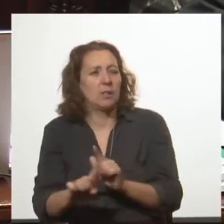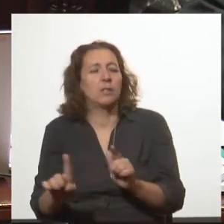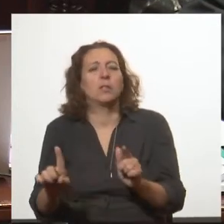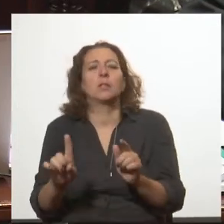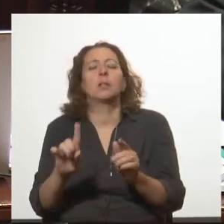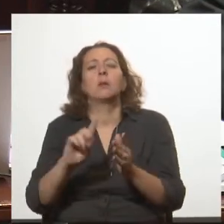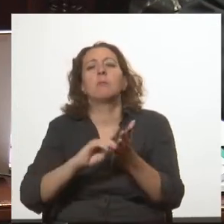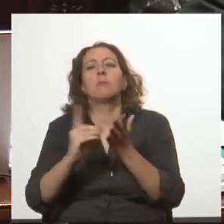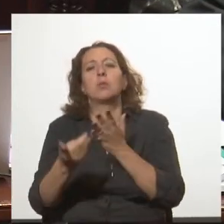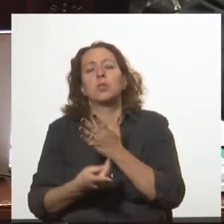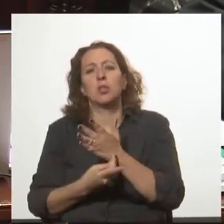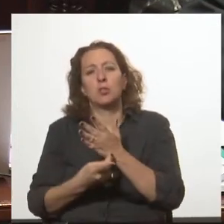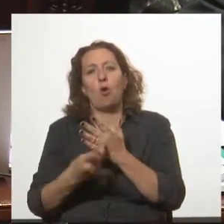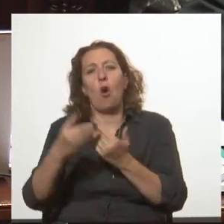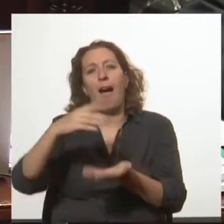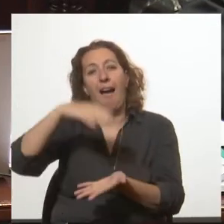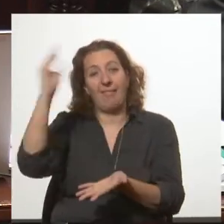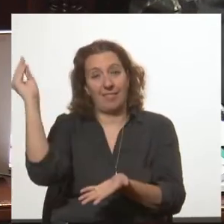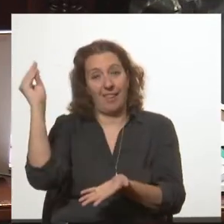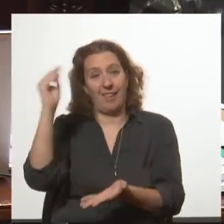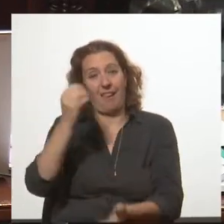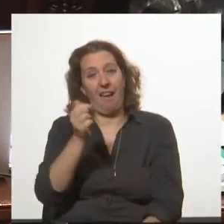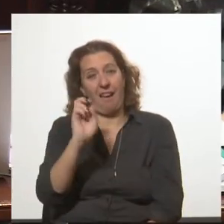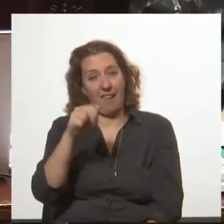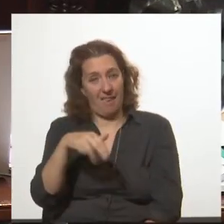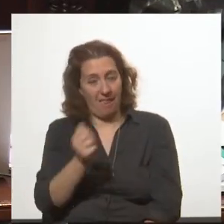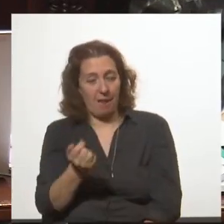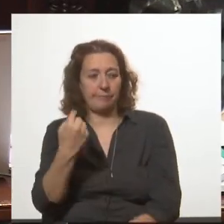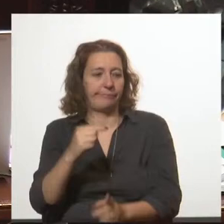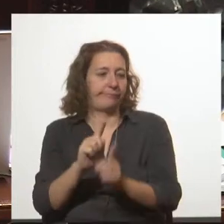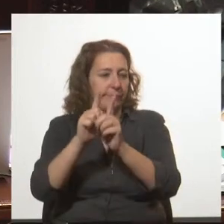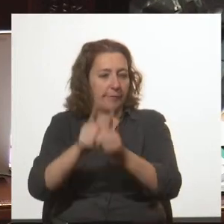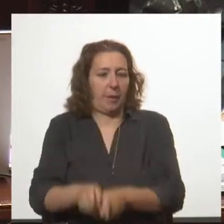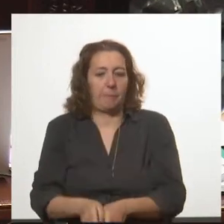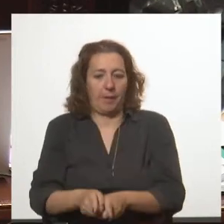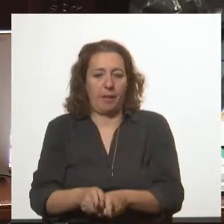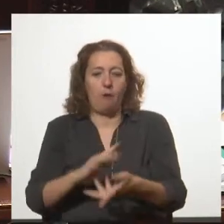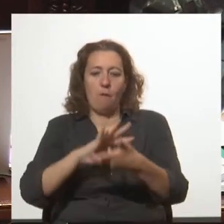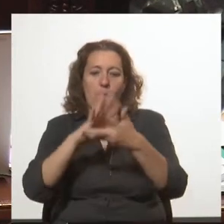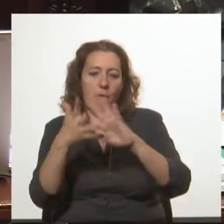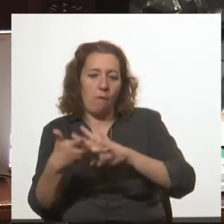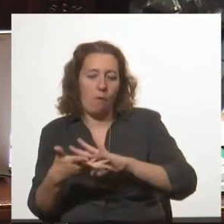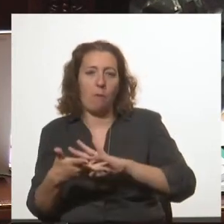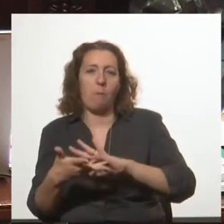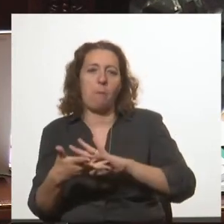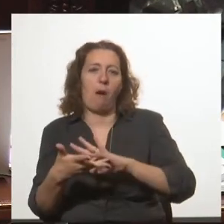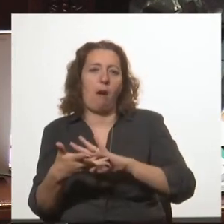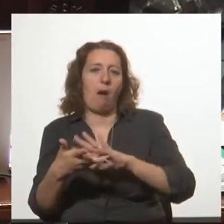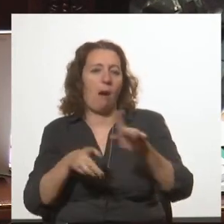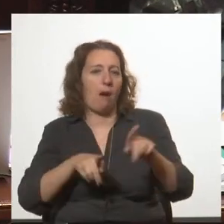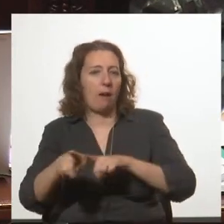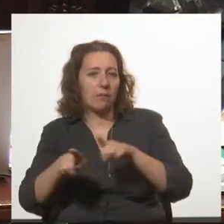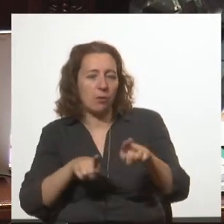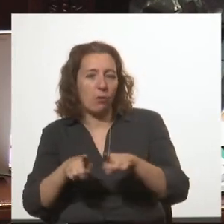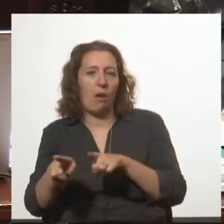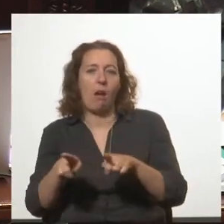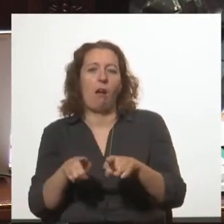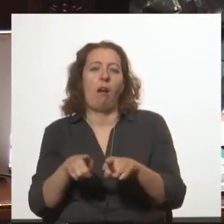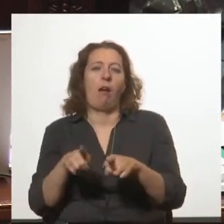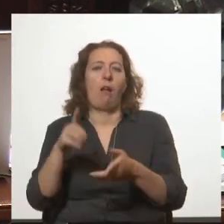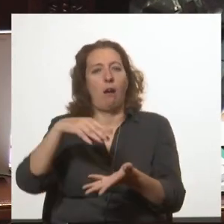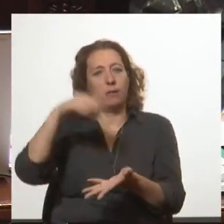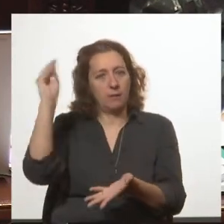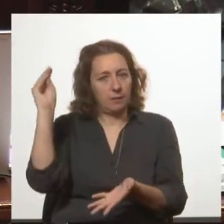proyecto delantera elena sino de alguna manera la forma de gestionar en